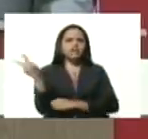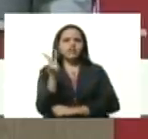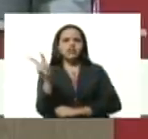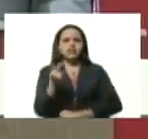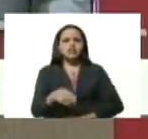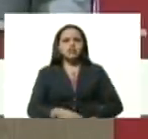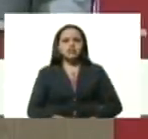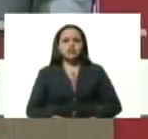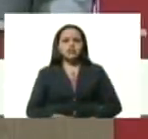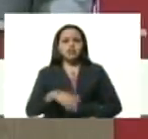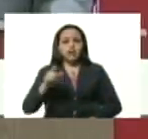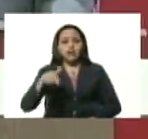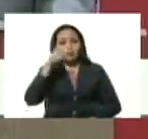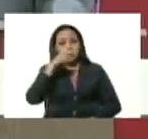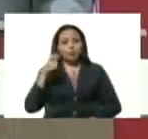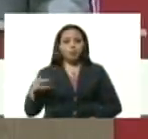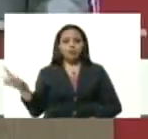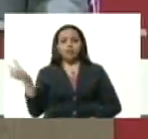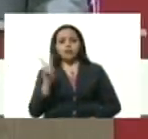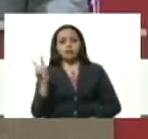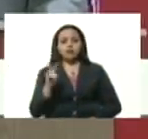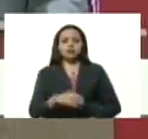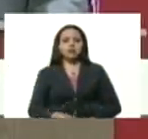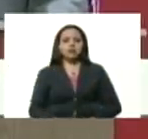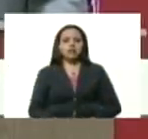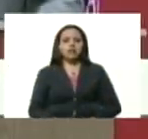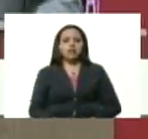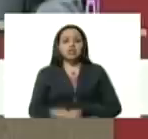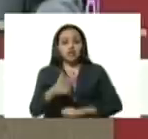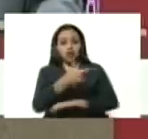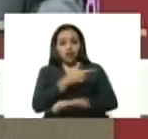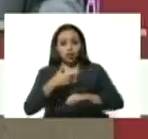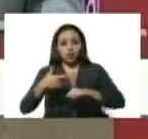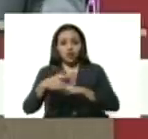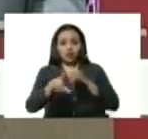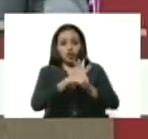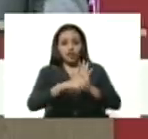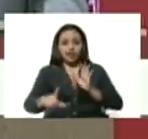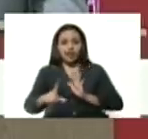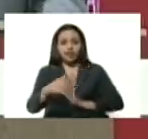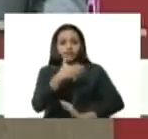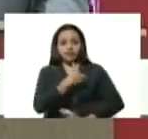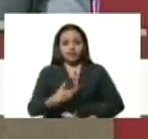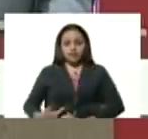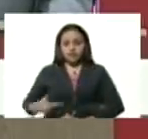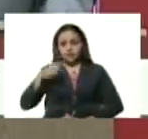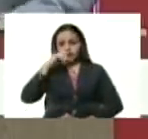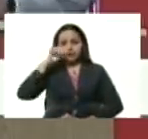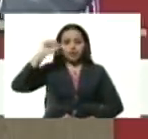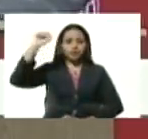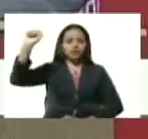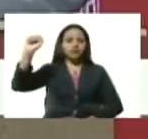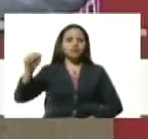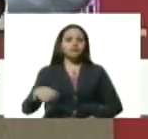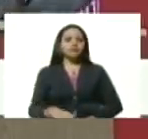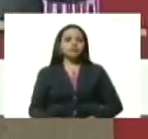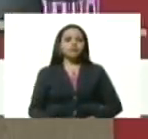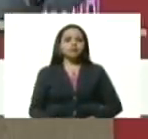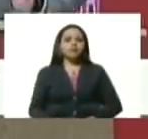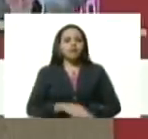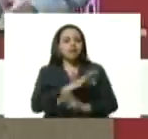Venezuela, contra el pueblo de Venezuela y contra el gobierno legítimo del presidente Nicolás Maduro, que de